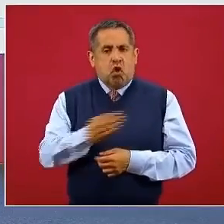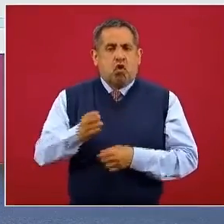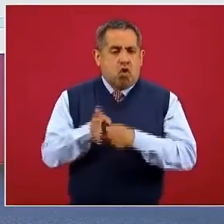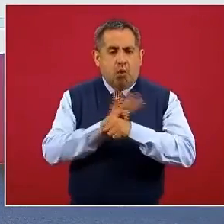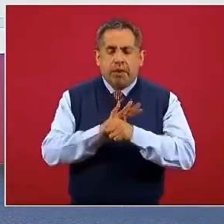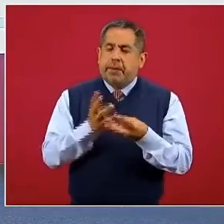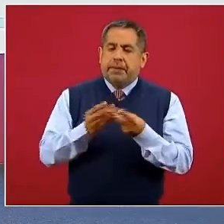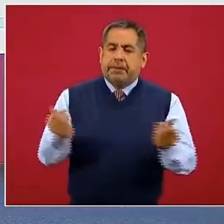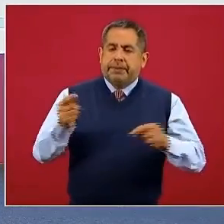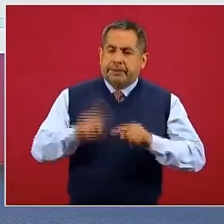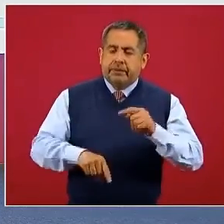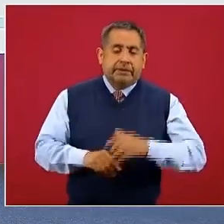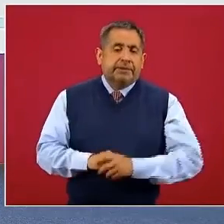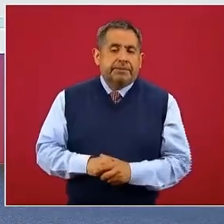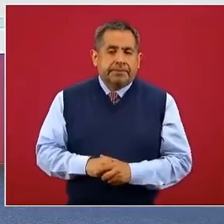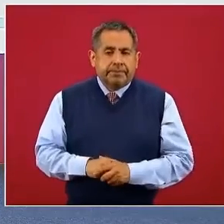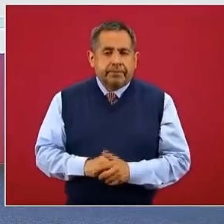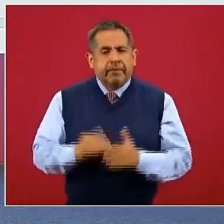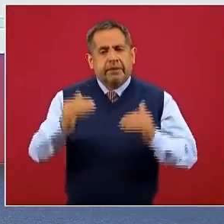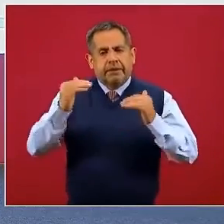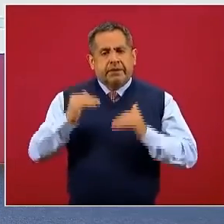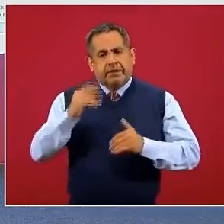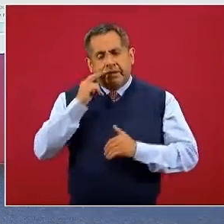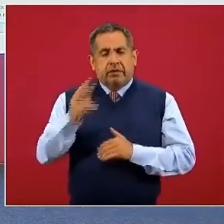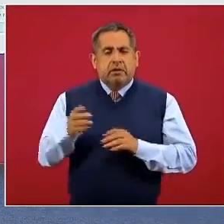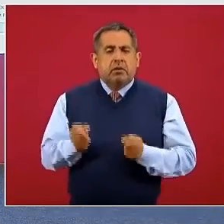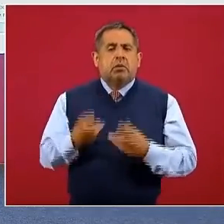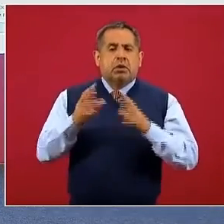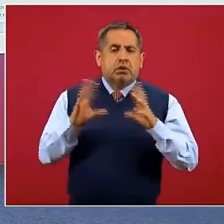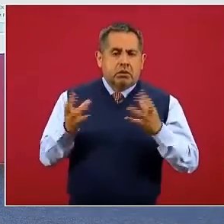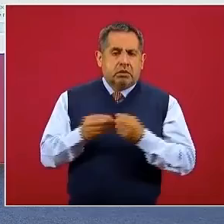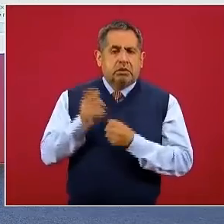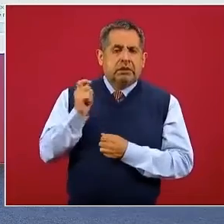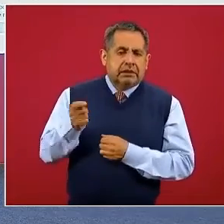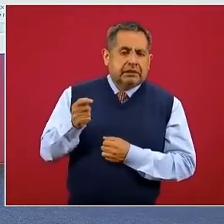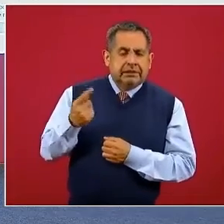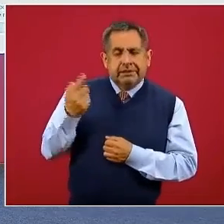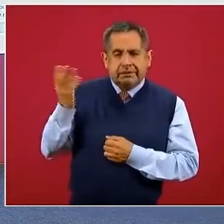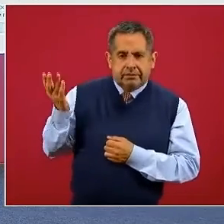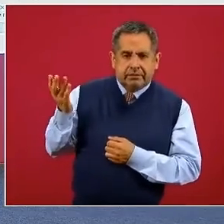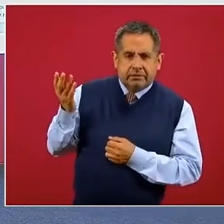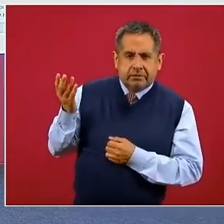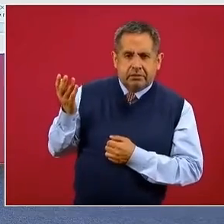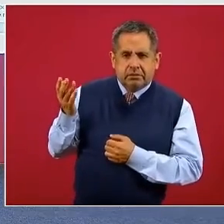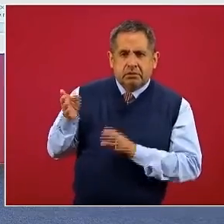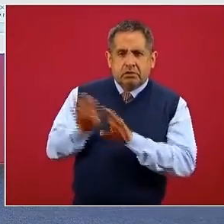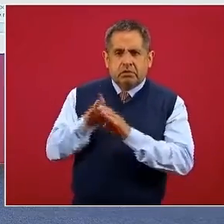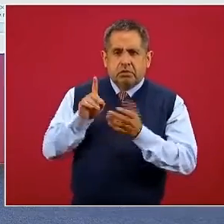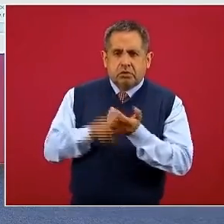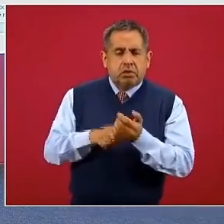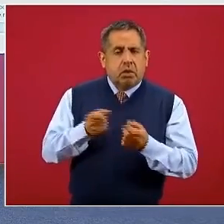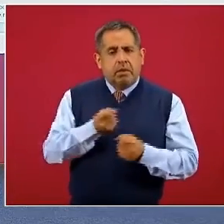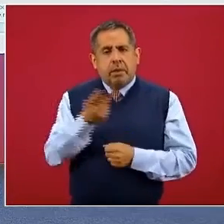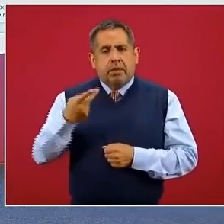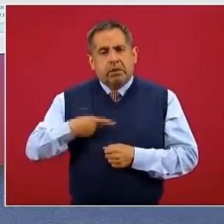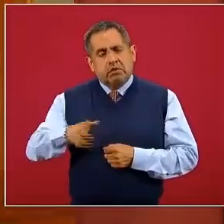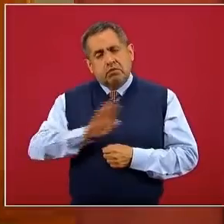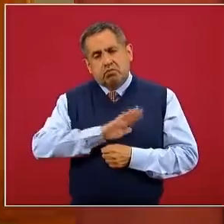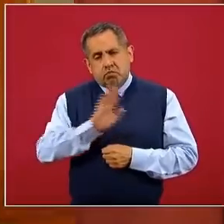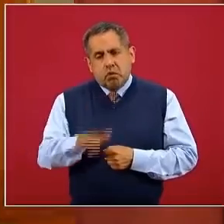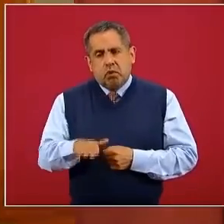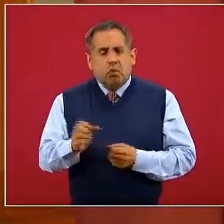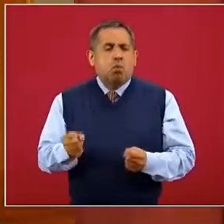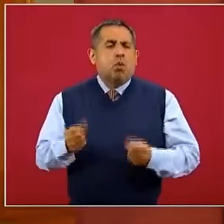COVID-19. Veamos la siguiente gráfica, donde analizamos más a profundidad el comportamiento de la mortalidad, en este caso